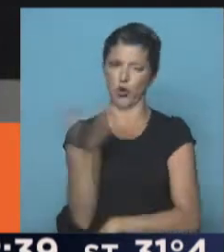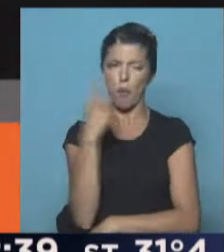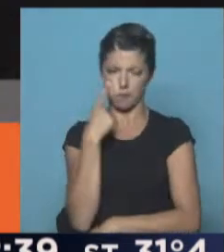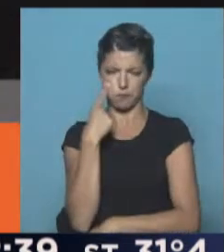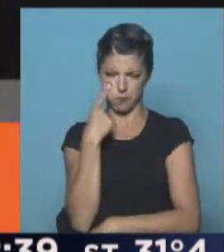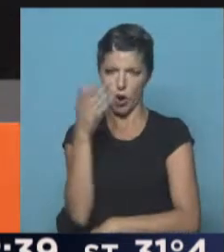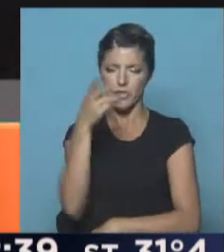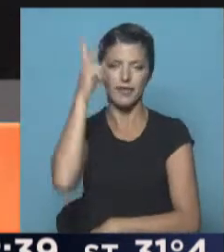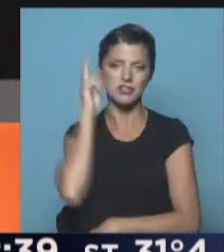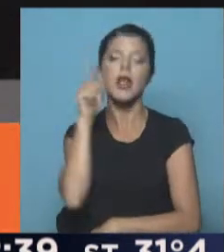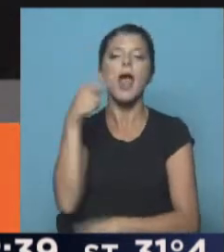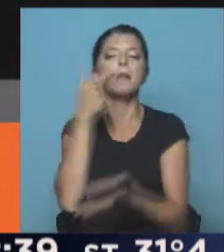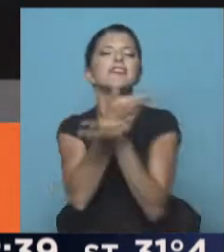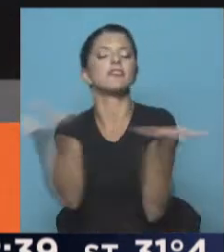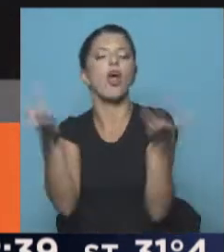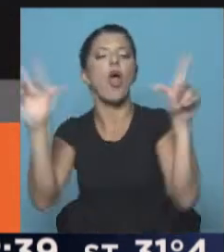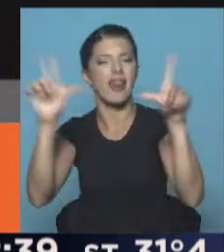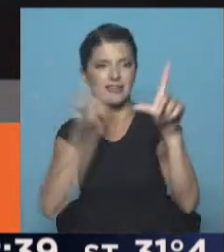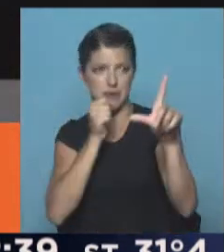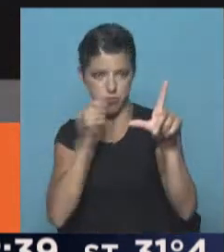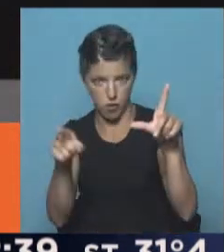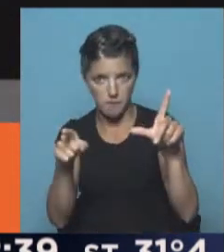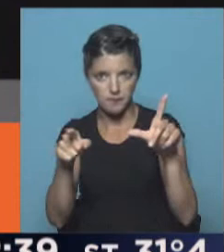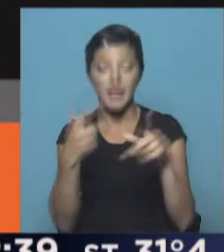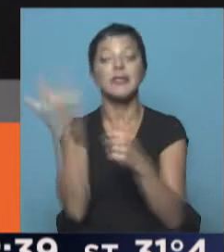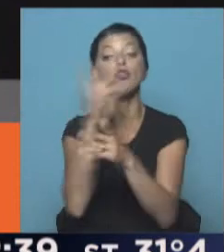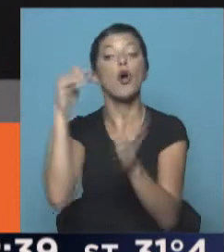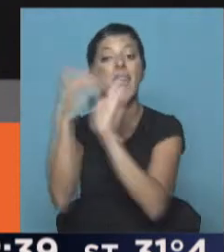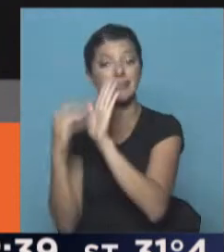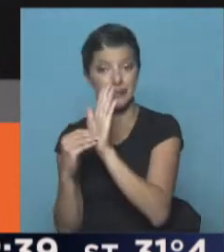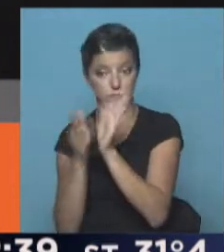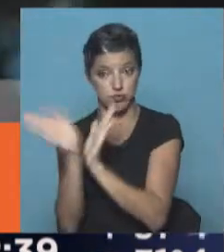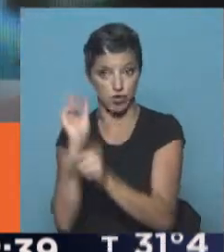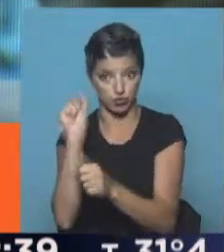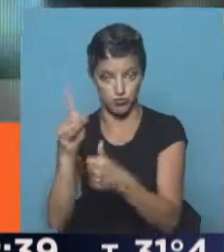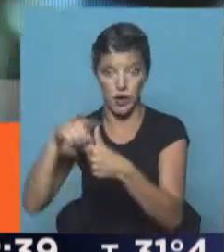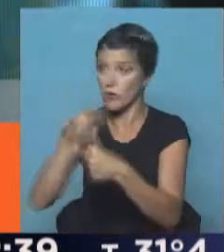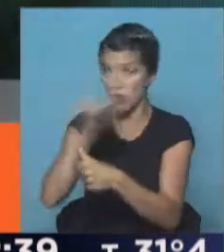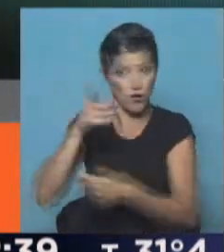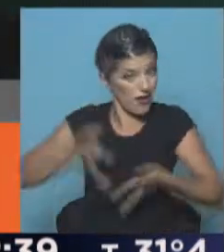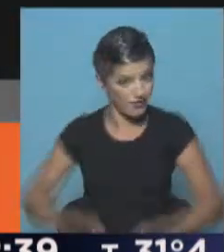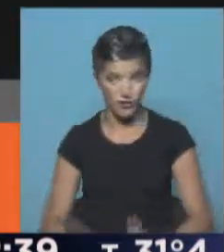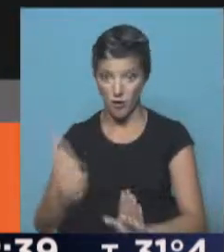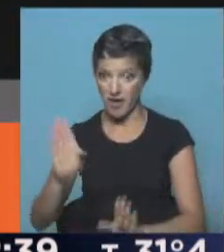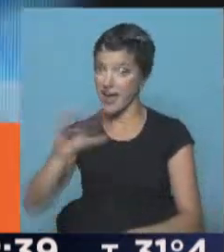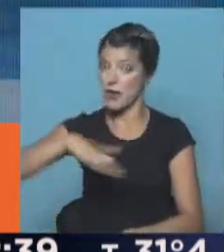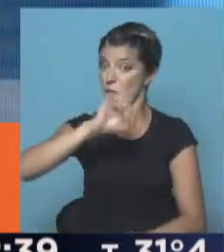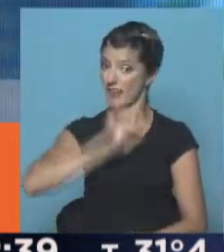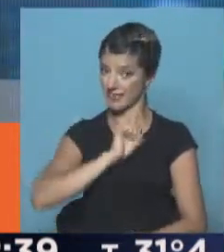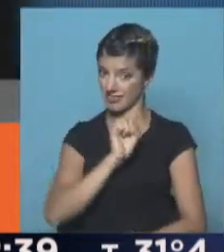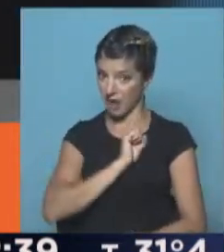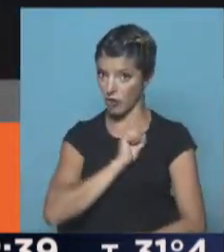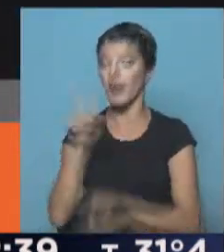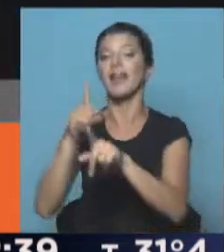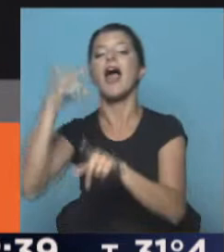es periodista de profesión y tiene dos características una es que no es de santiago en un país centralista él es de